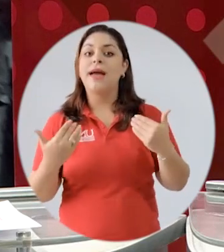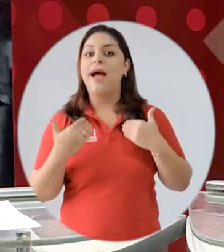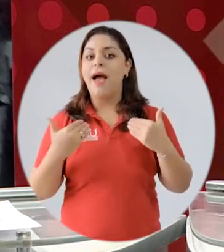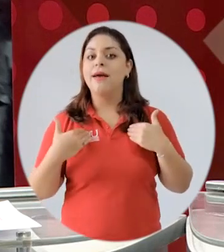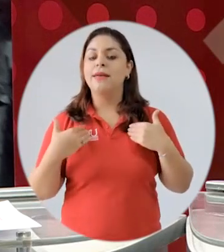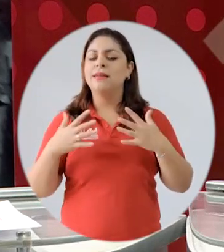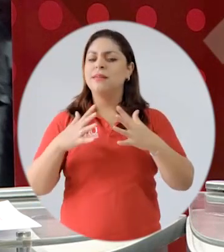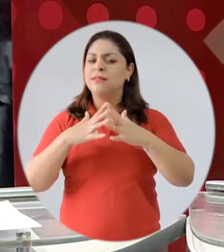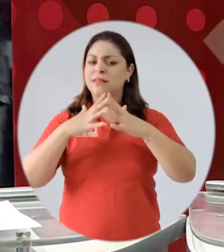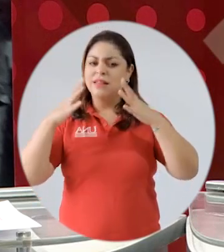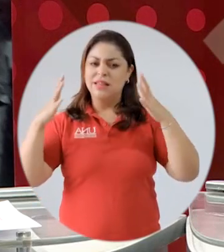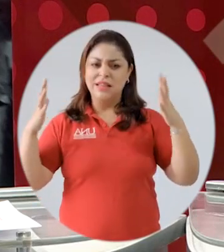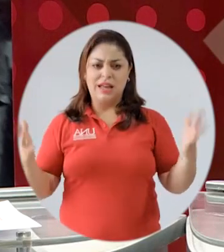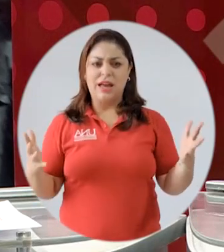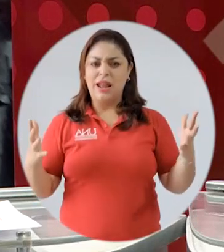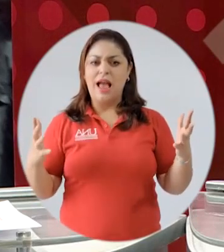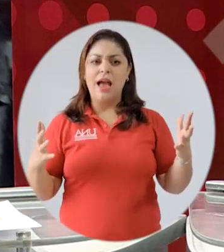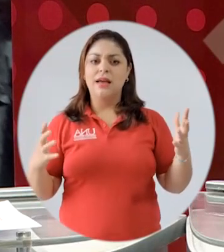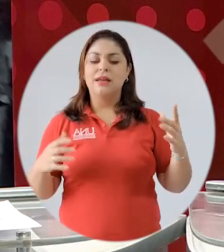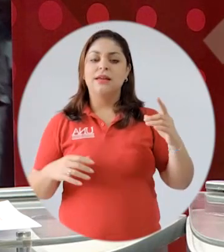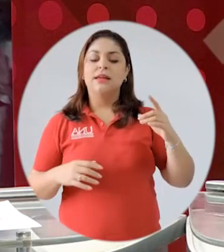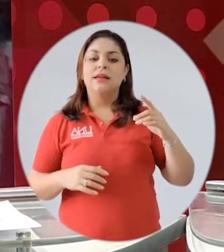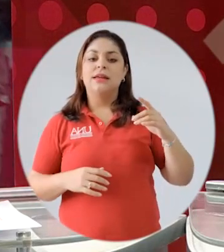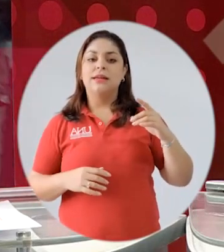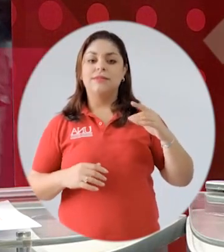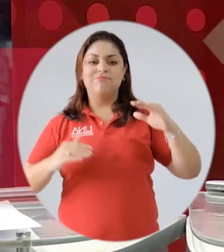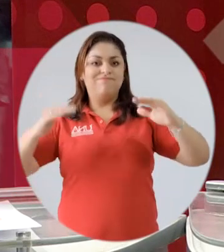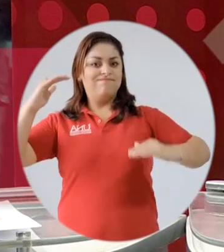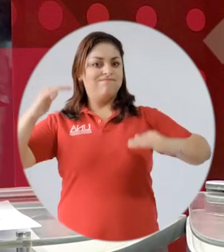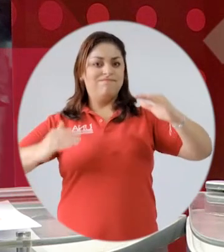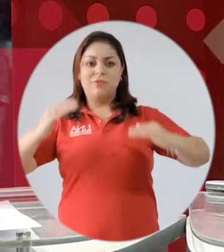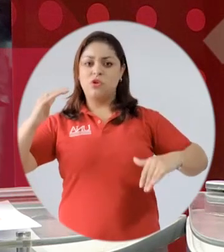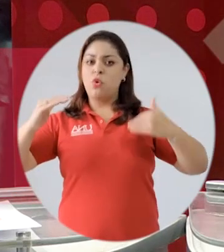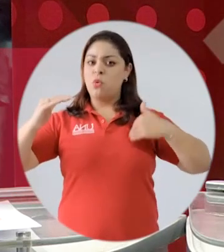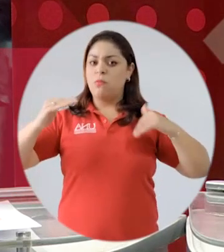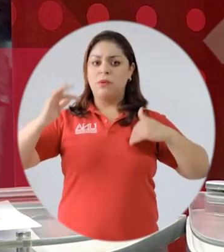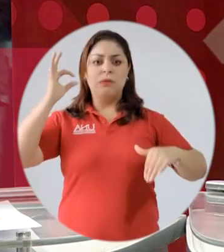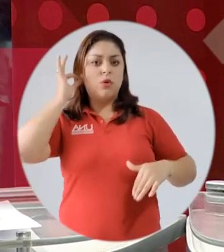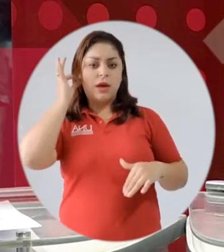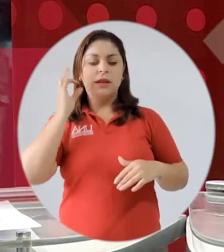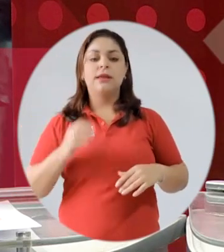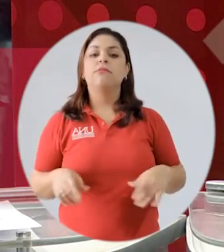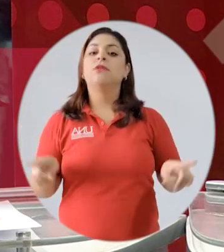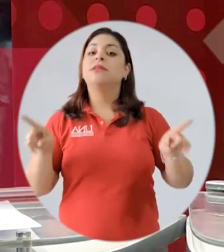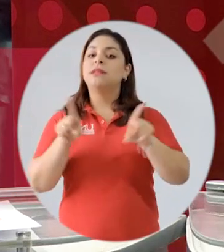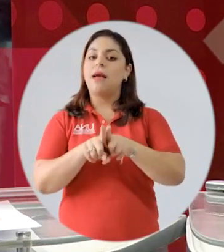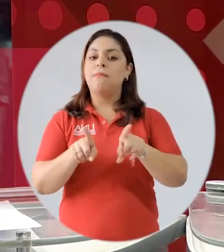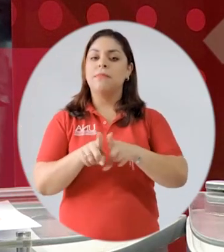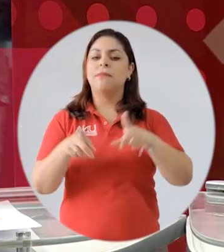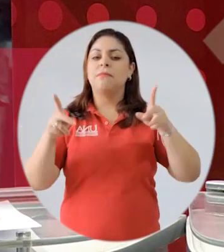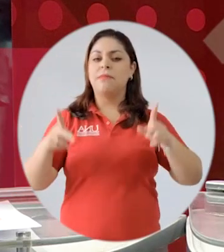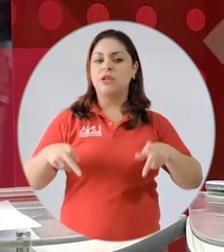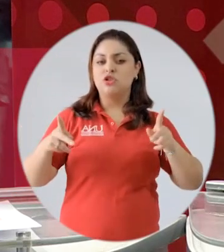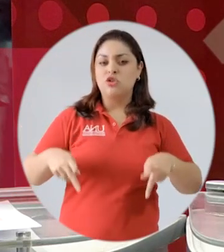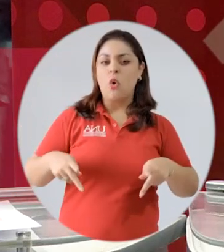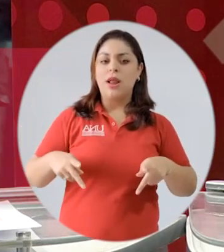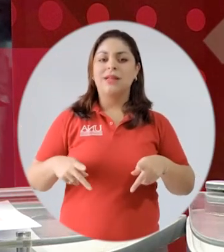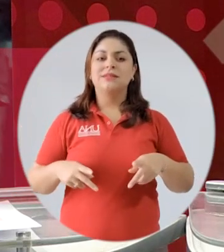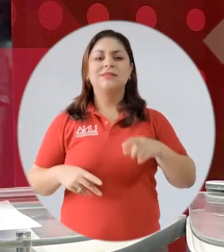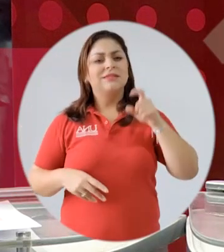a cambiar la cultura para que haya corresponsabilidad dentro de los hogares, sino el Estado, y hay